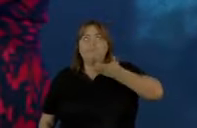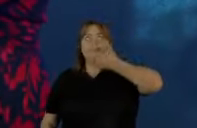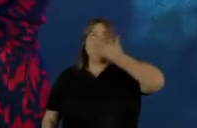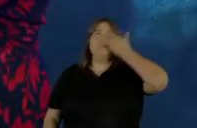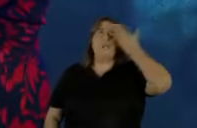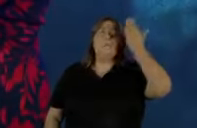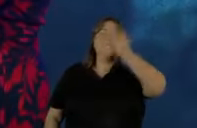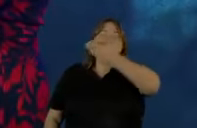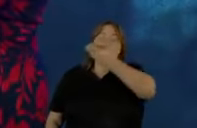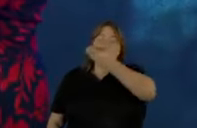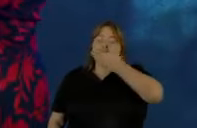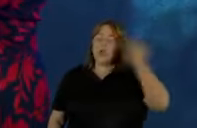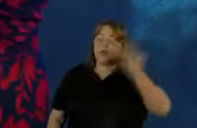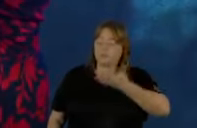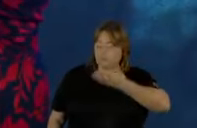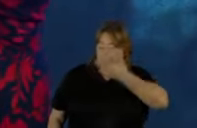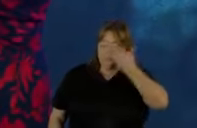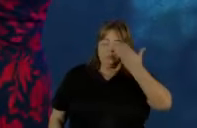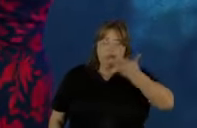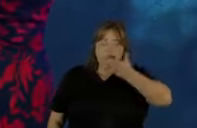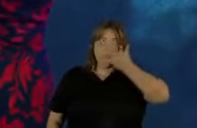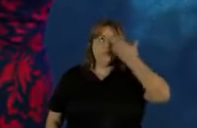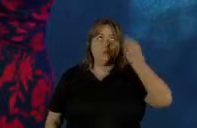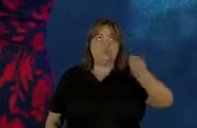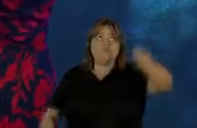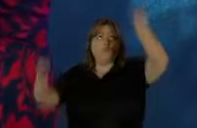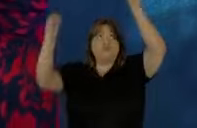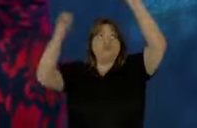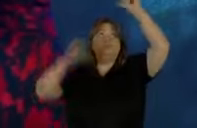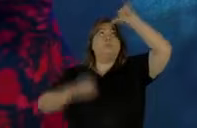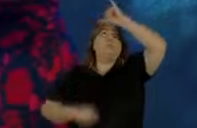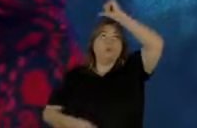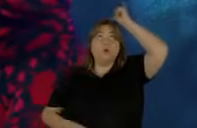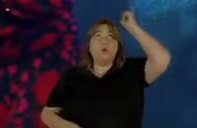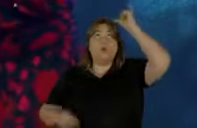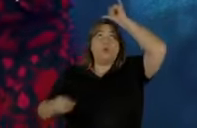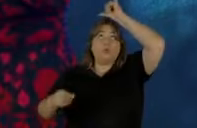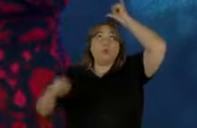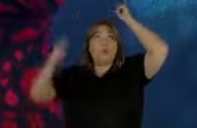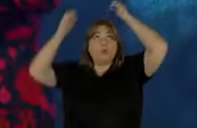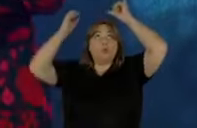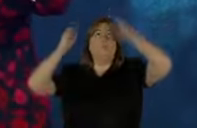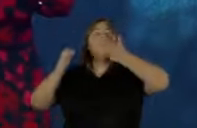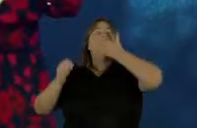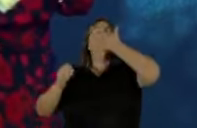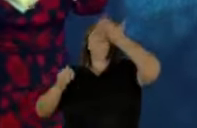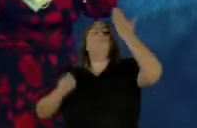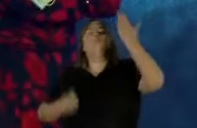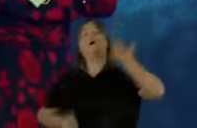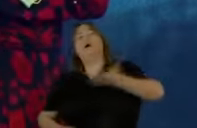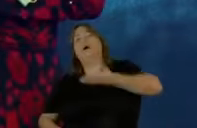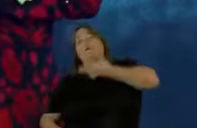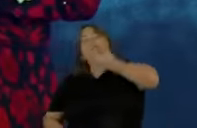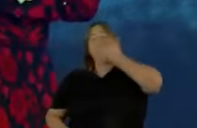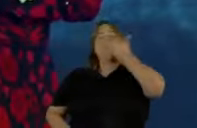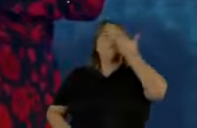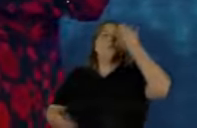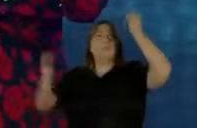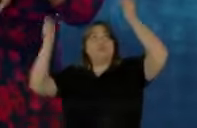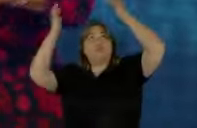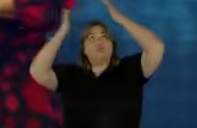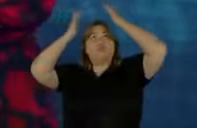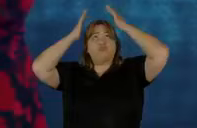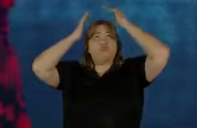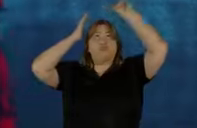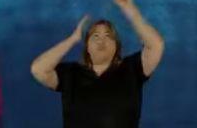mejor, que desciende de la cabeza. Hoy está descendiendo un óleo que está llegando hasta allá atrás, en tu casa, en la institución,